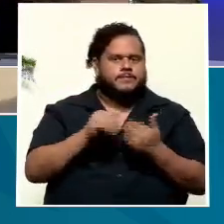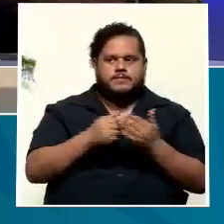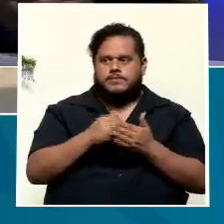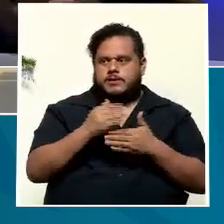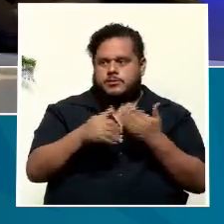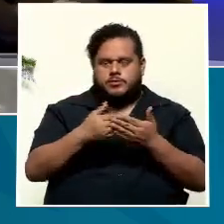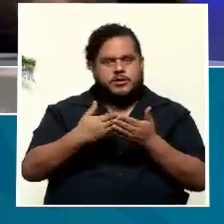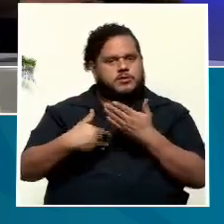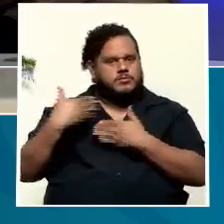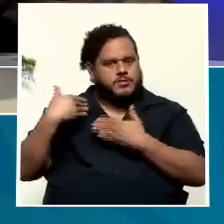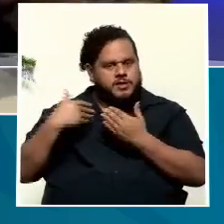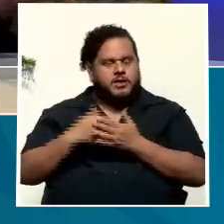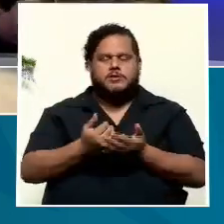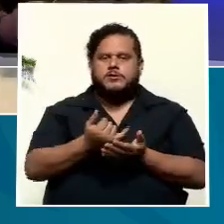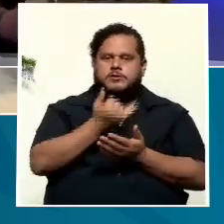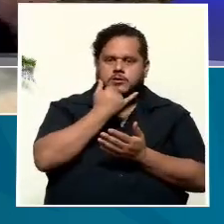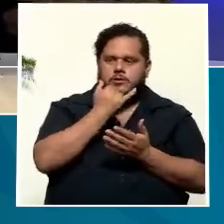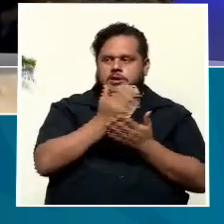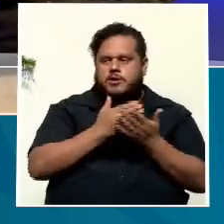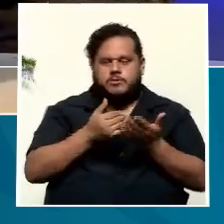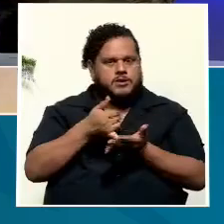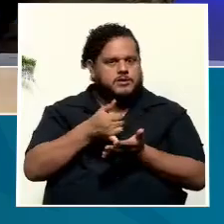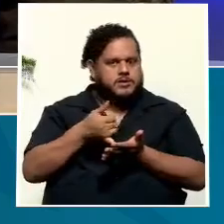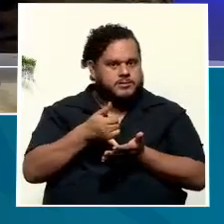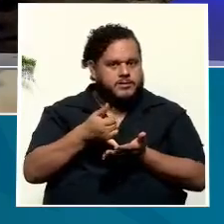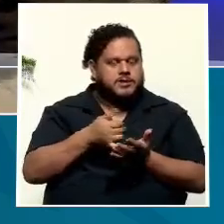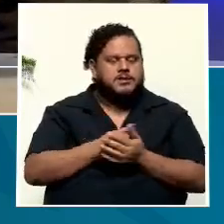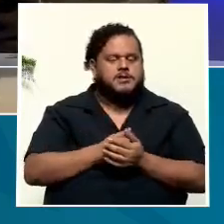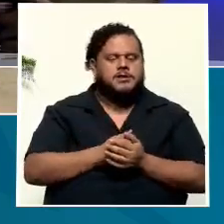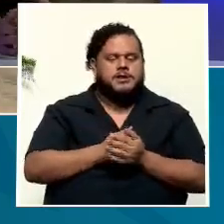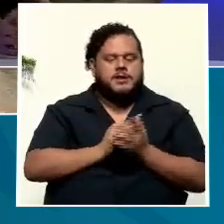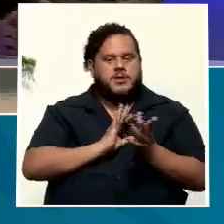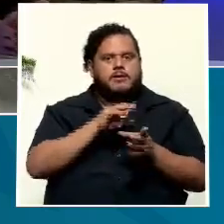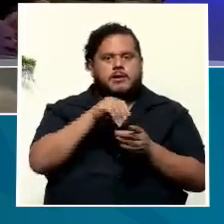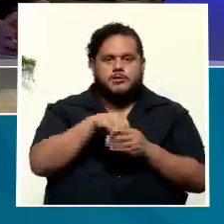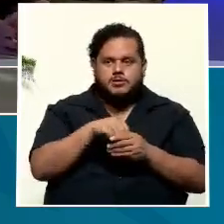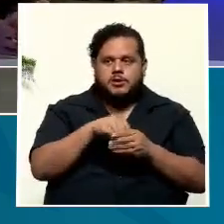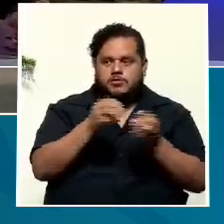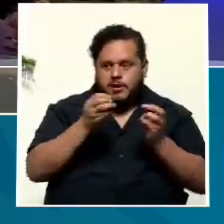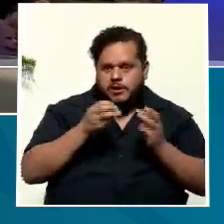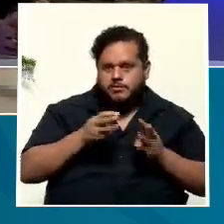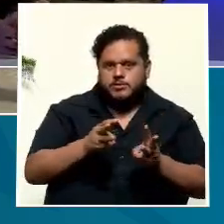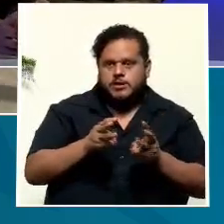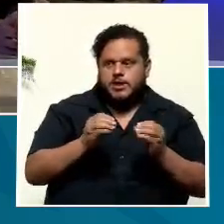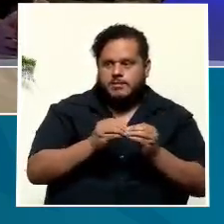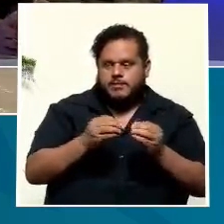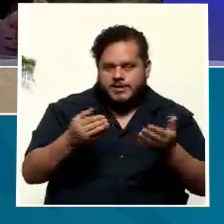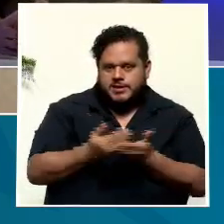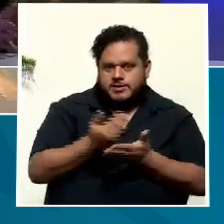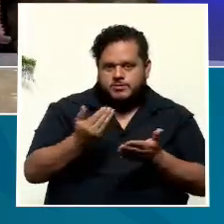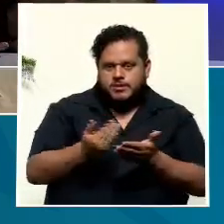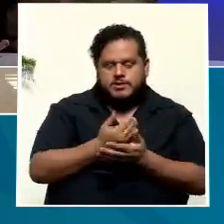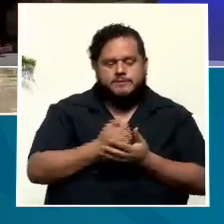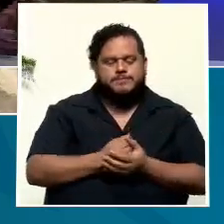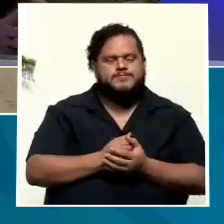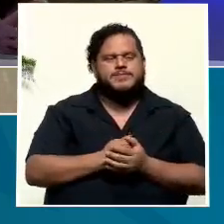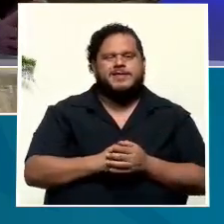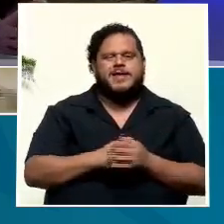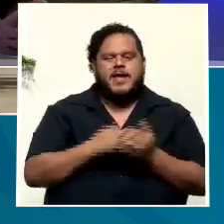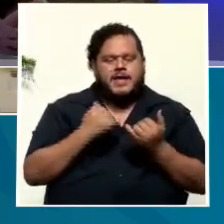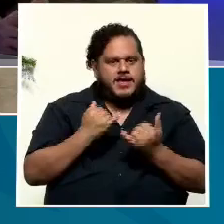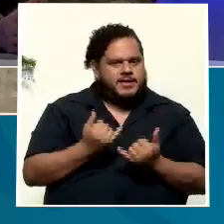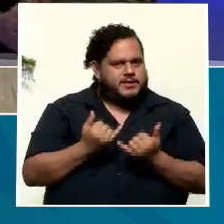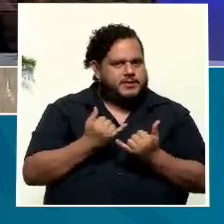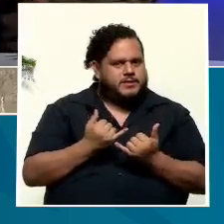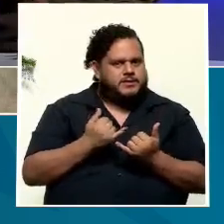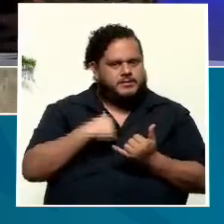pasados, de los errores, de algunas debilidades que van incluyendo a las metodologías más actualizadas. En este caso,